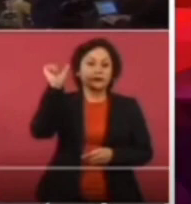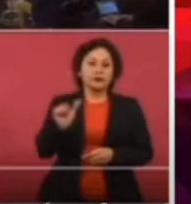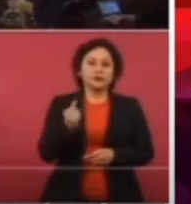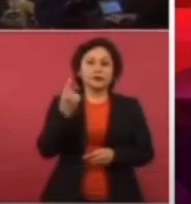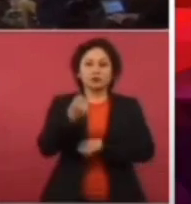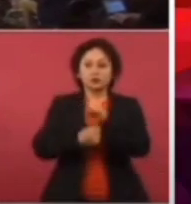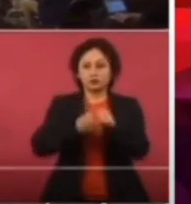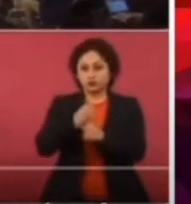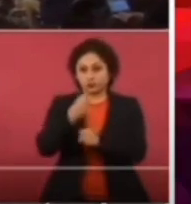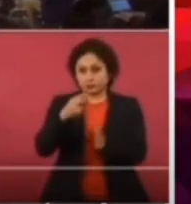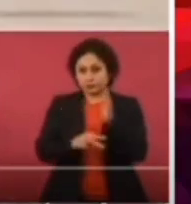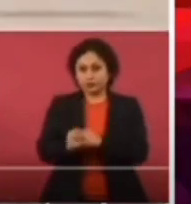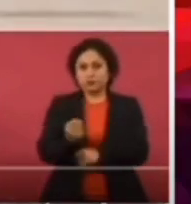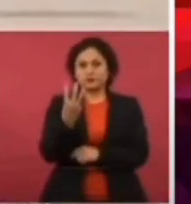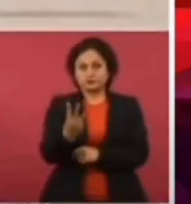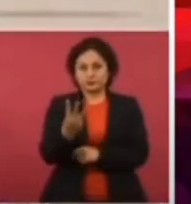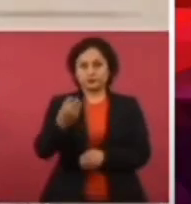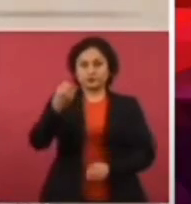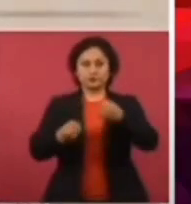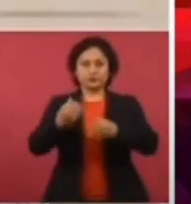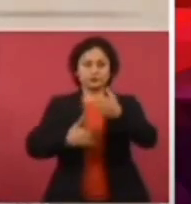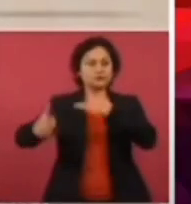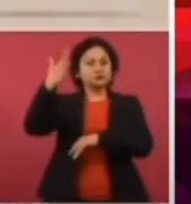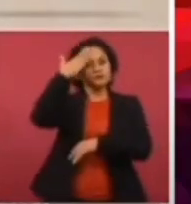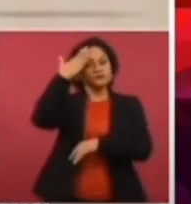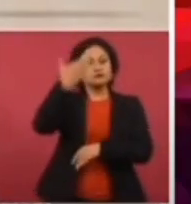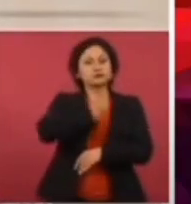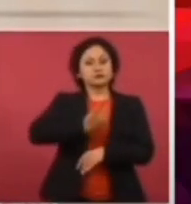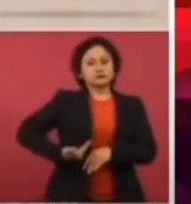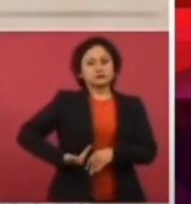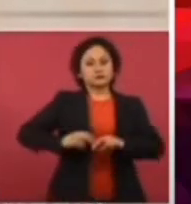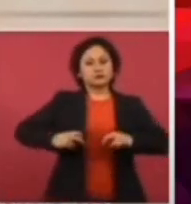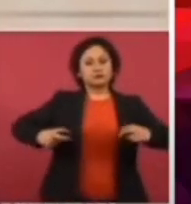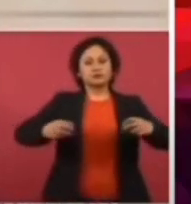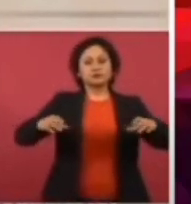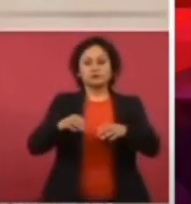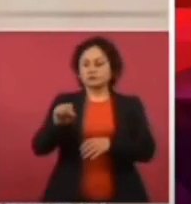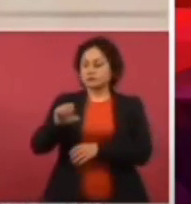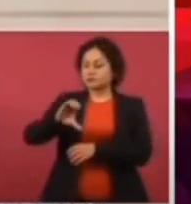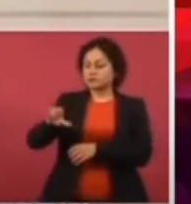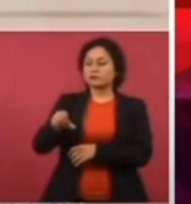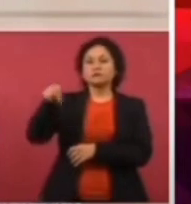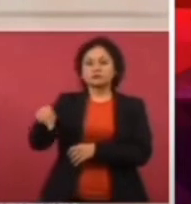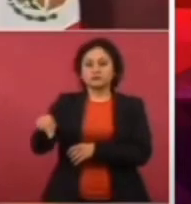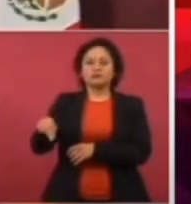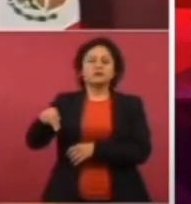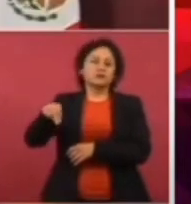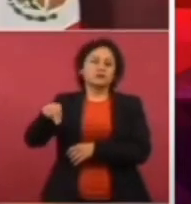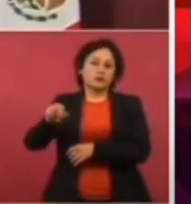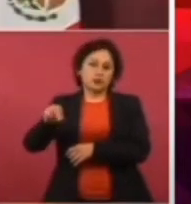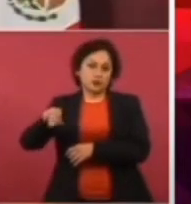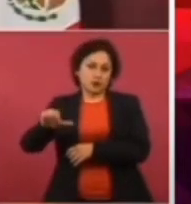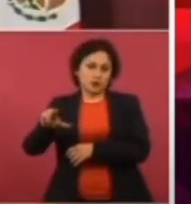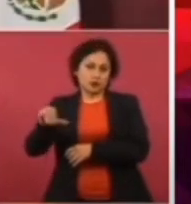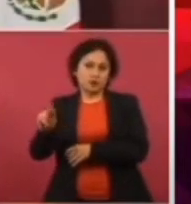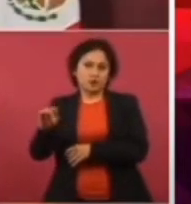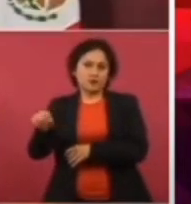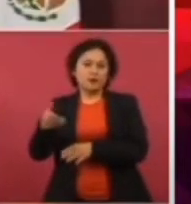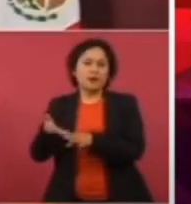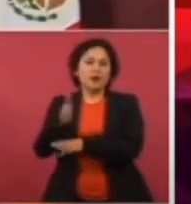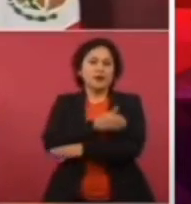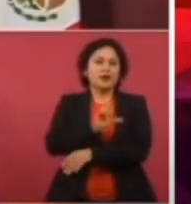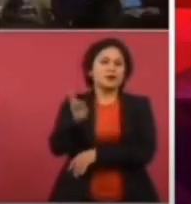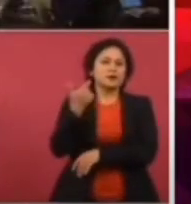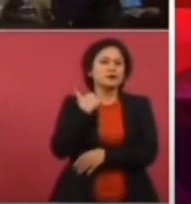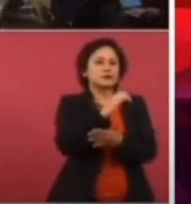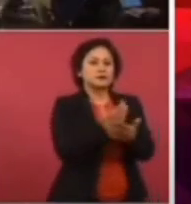2023, la ministra presidenta de la Suprema Corte de Justicia de la Nación, Norma Lucía Piña Hernández, la contrató como directora de la Coordinación